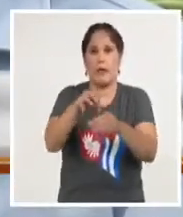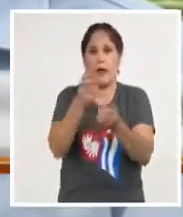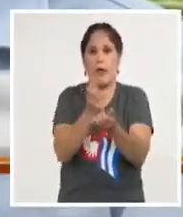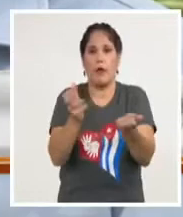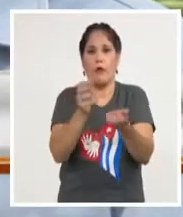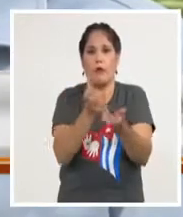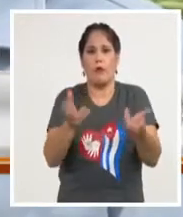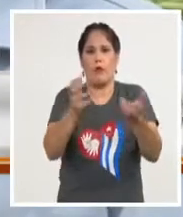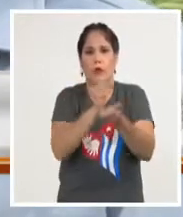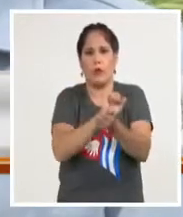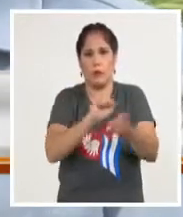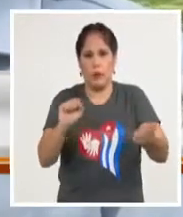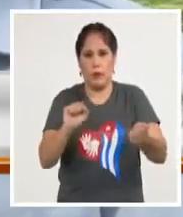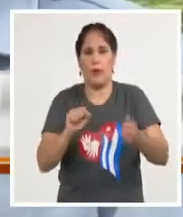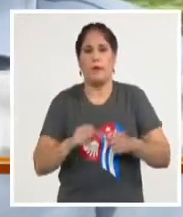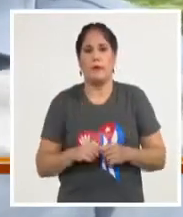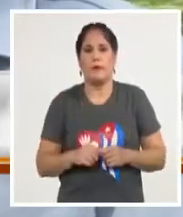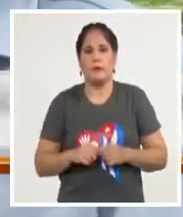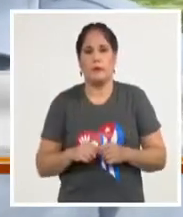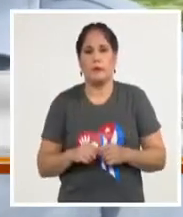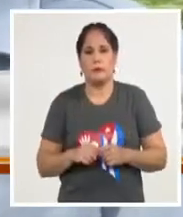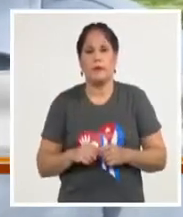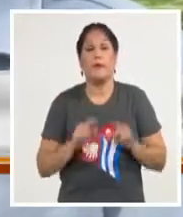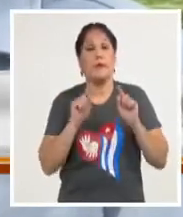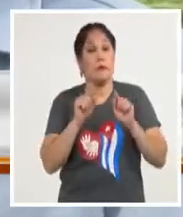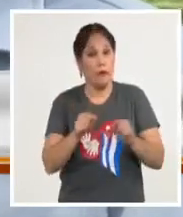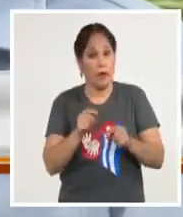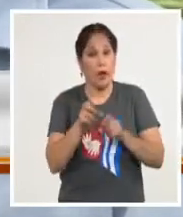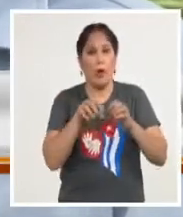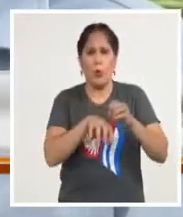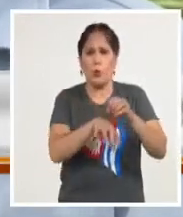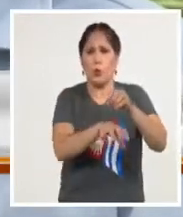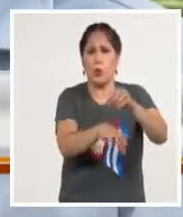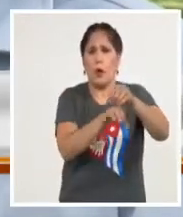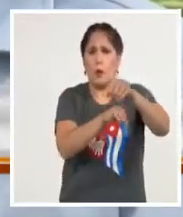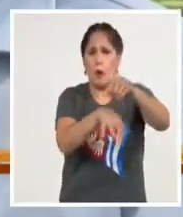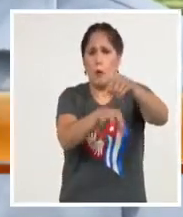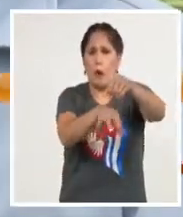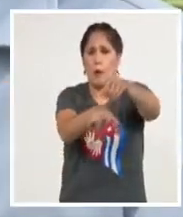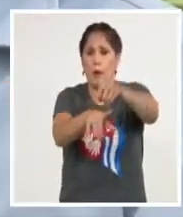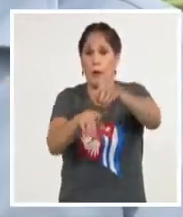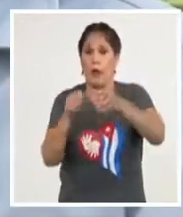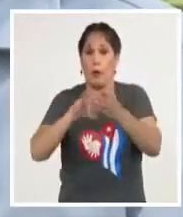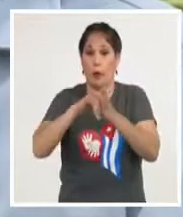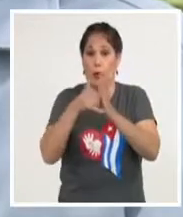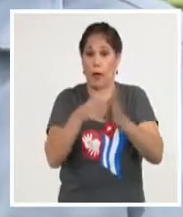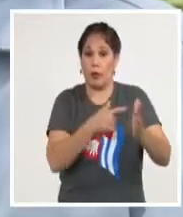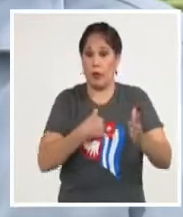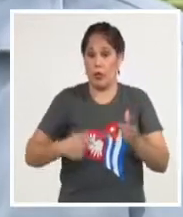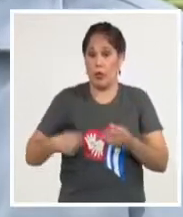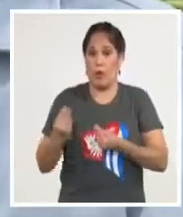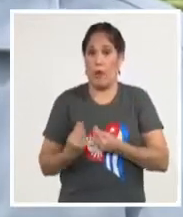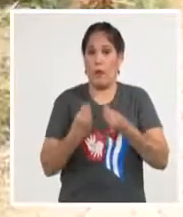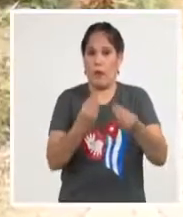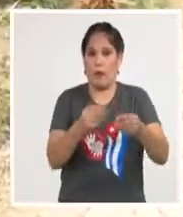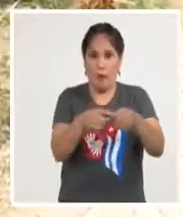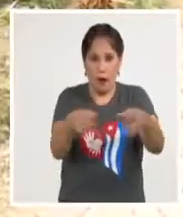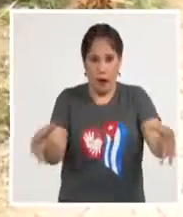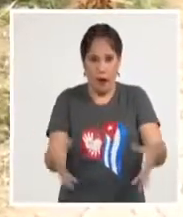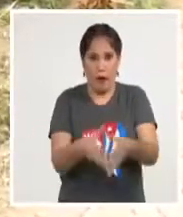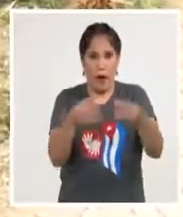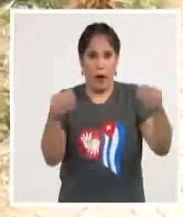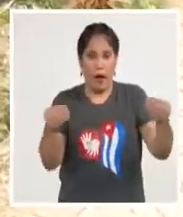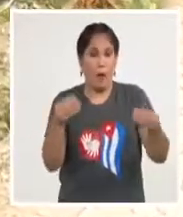Roja, con sistema de riego por goteo del proyecto chino. Esto era un campo de